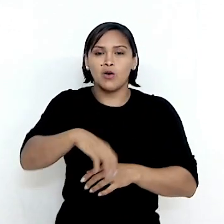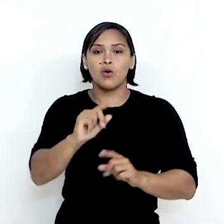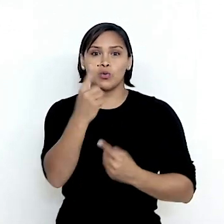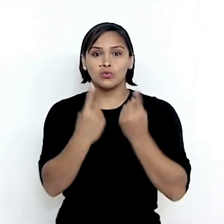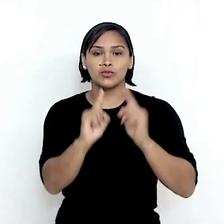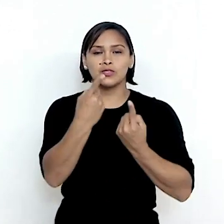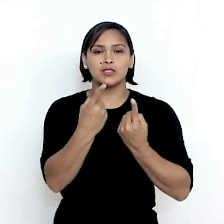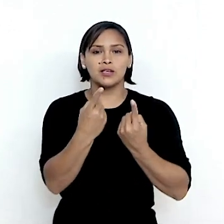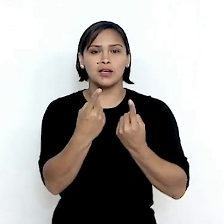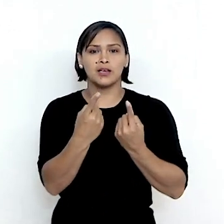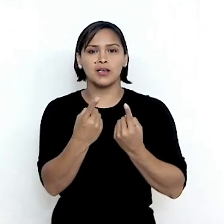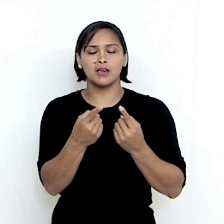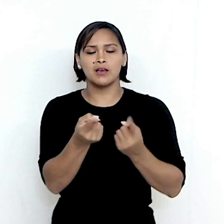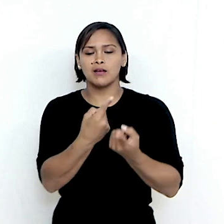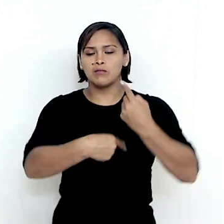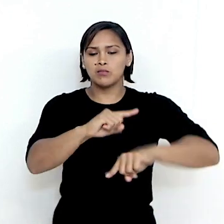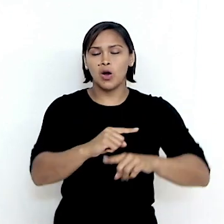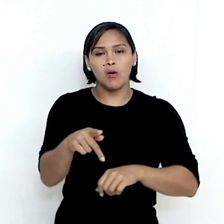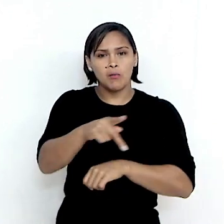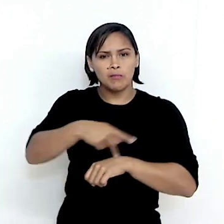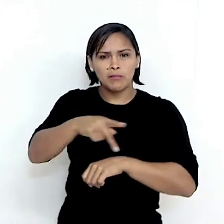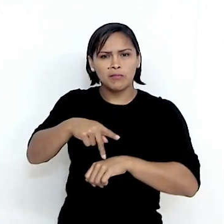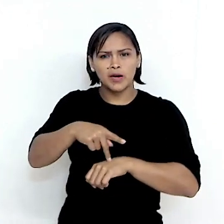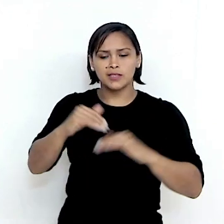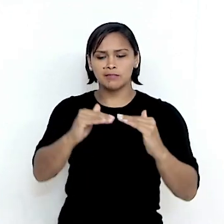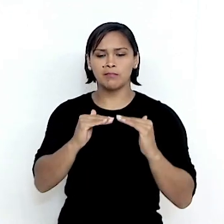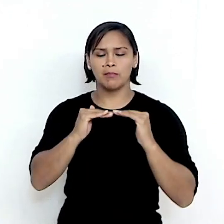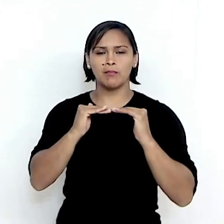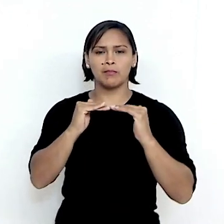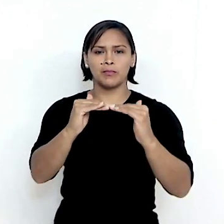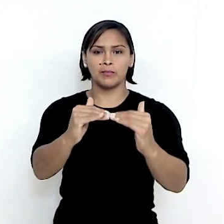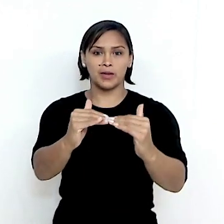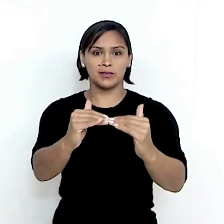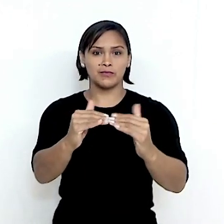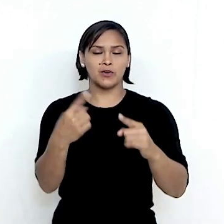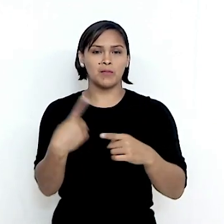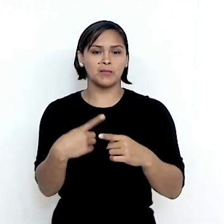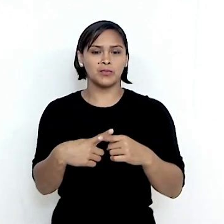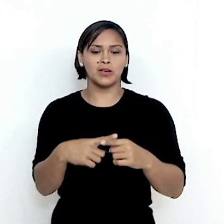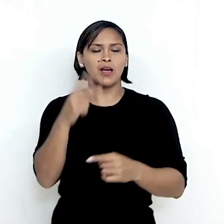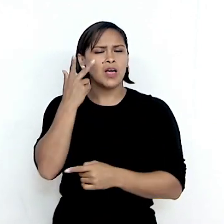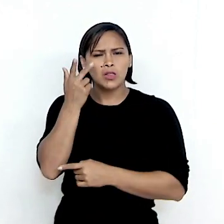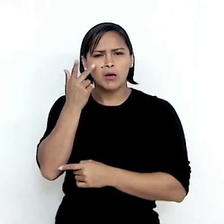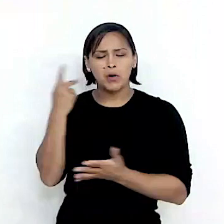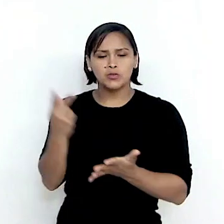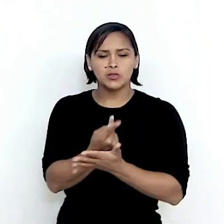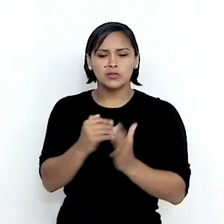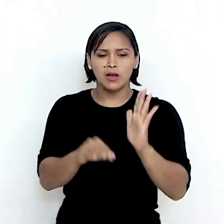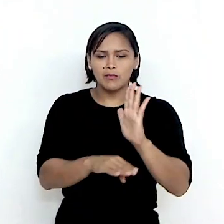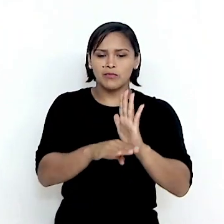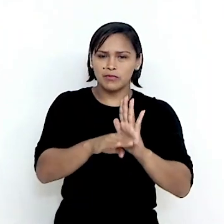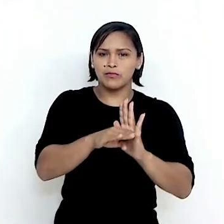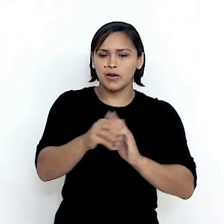mismo en país plataforma, una vocación que tenemos naturalmente al ser ribereños del